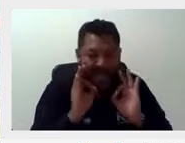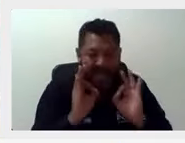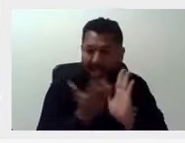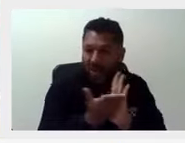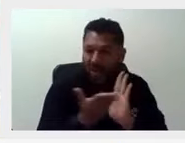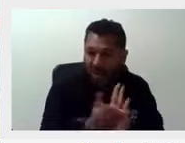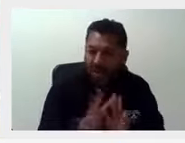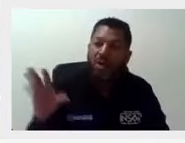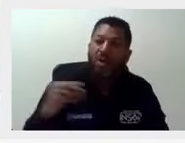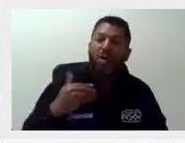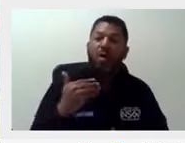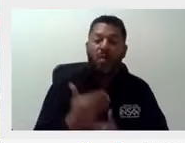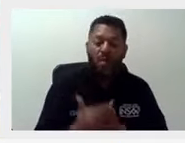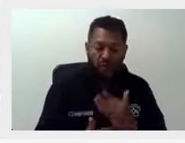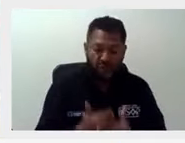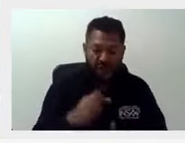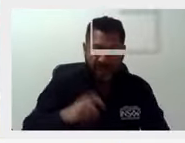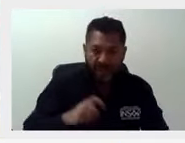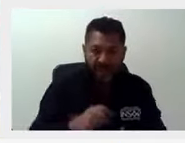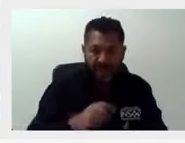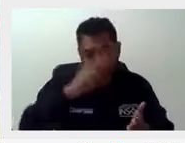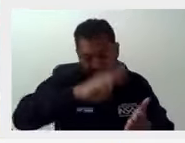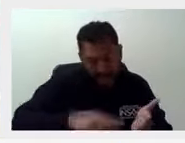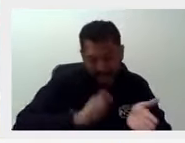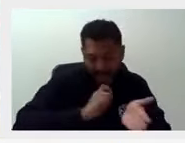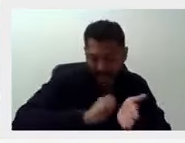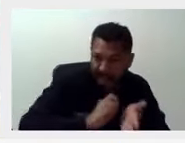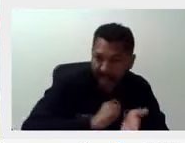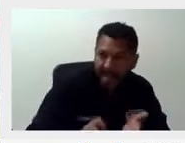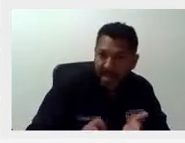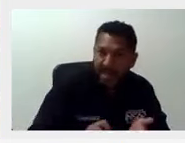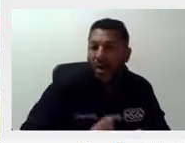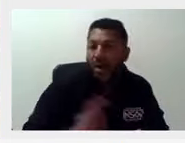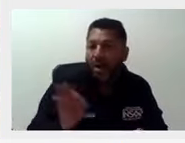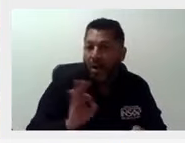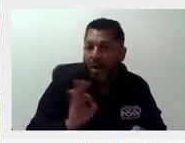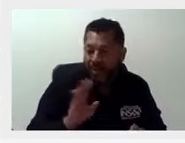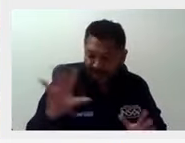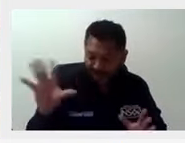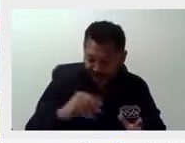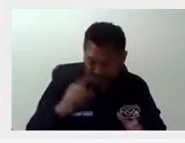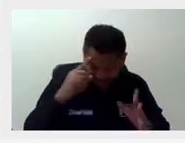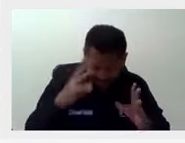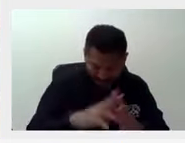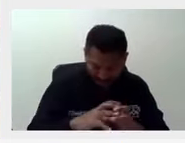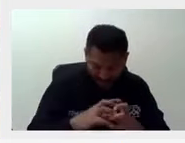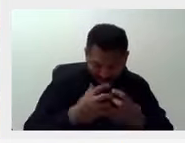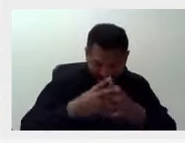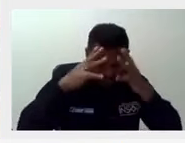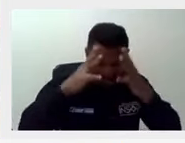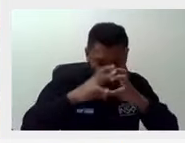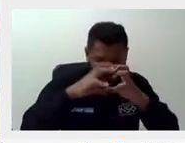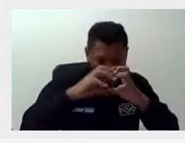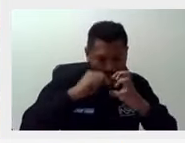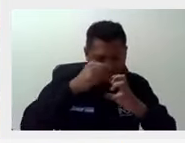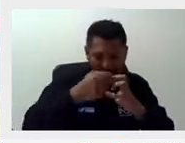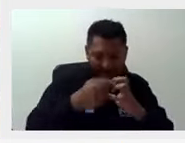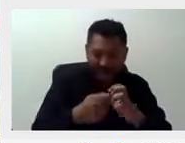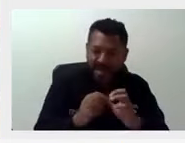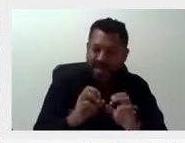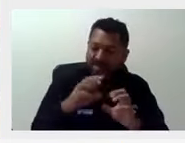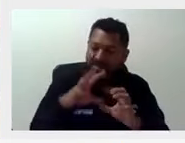que por lo menos desarrollen todos los procesos cognitivos al mayor nivel posible, con la mayor calidad.